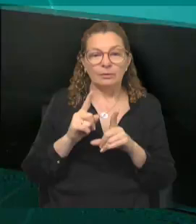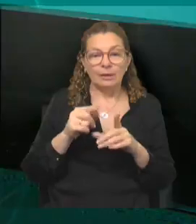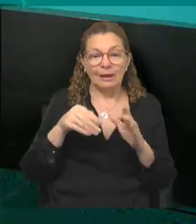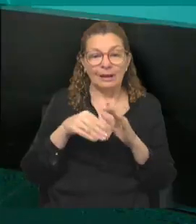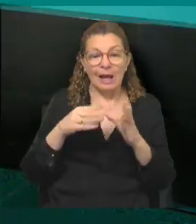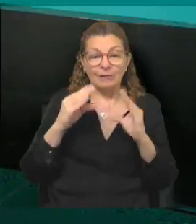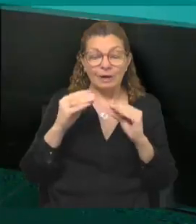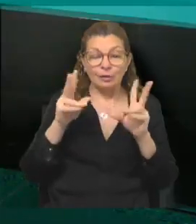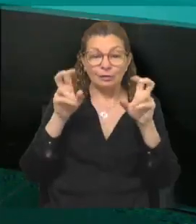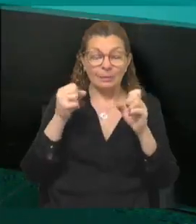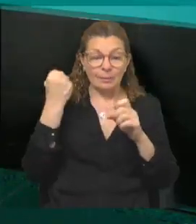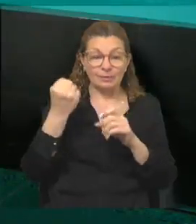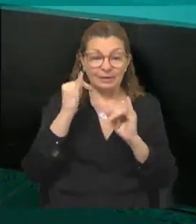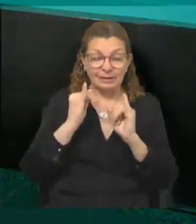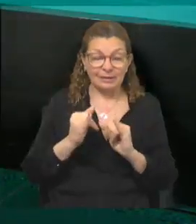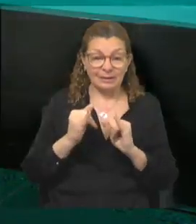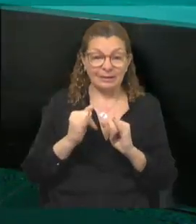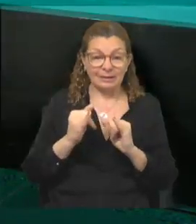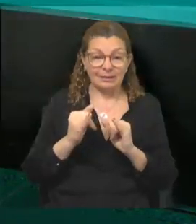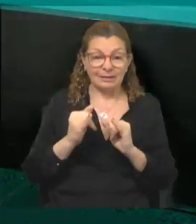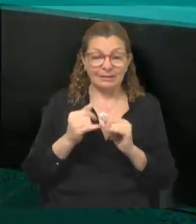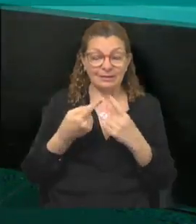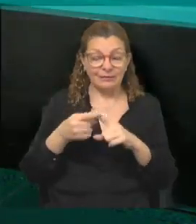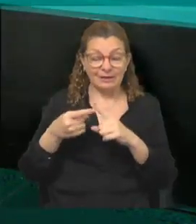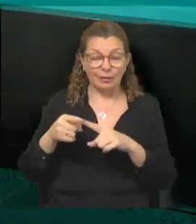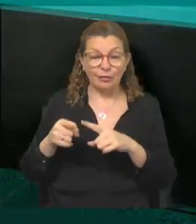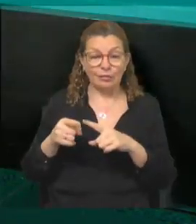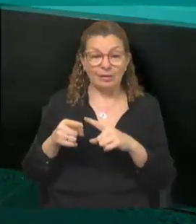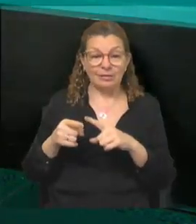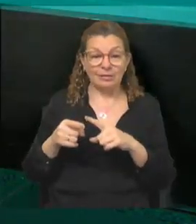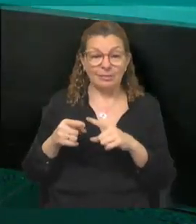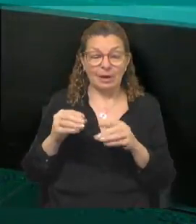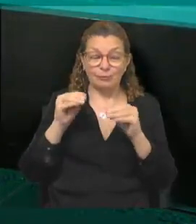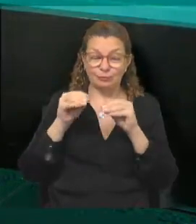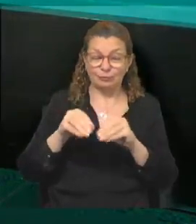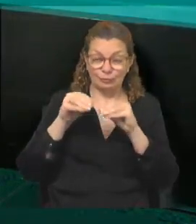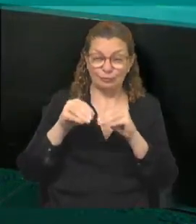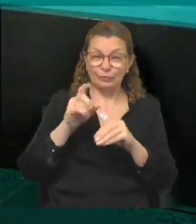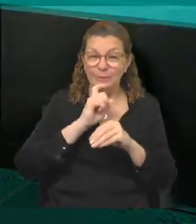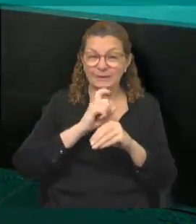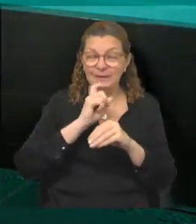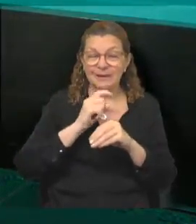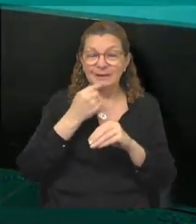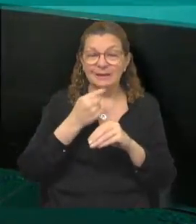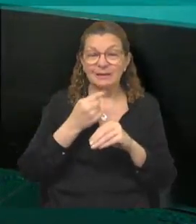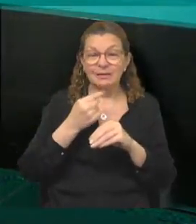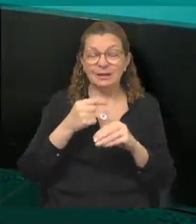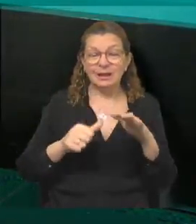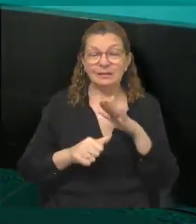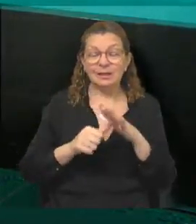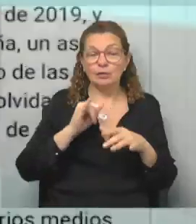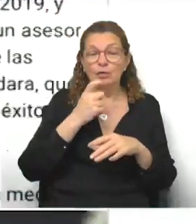temas centrales Y sí usan eh elementos para ensuciar así lo dice denunció el candidato